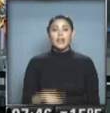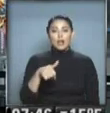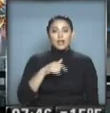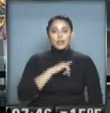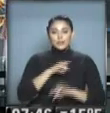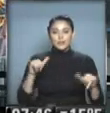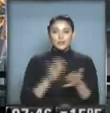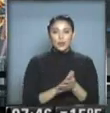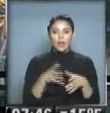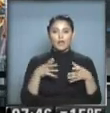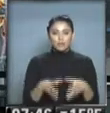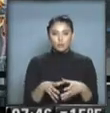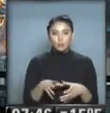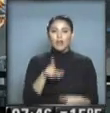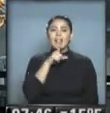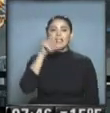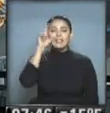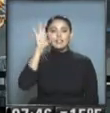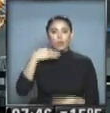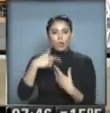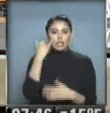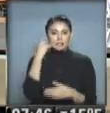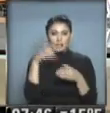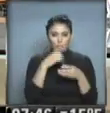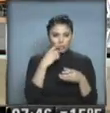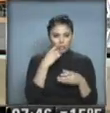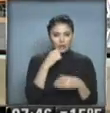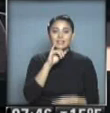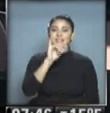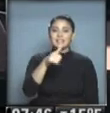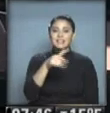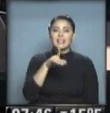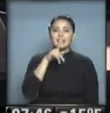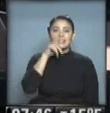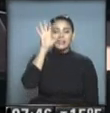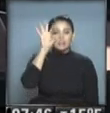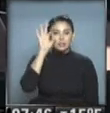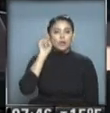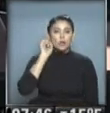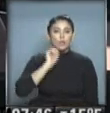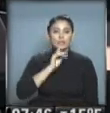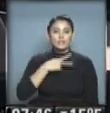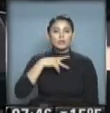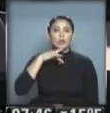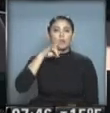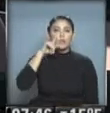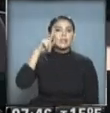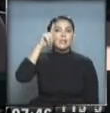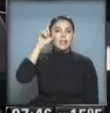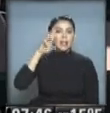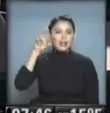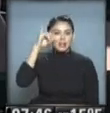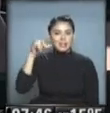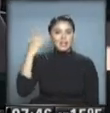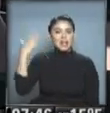Hablamos de fútbol, Teo ya está en River, Juan. Exactamente, Teófilo Gutiérrez, que llegó en el día de ayer por la